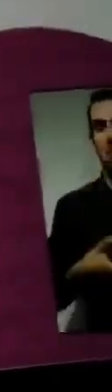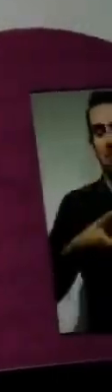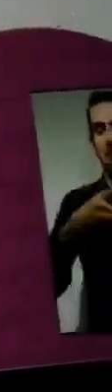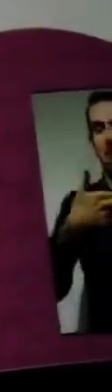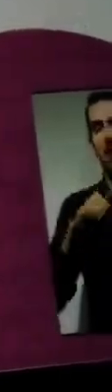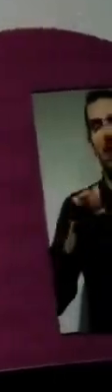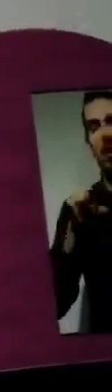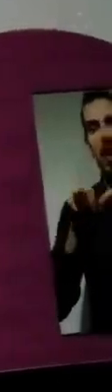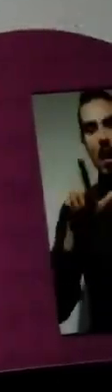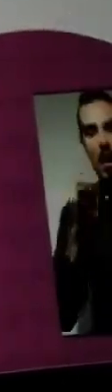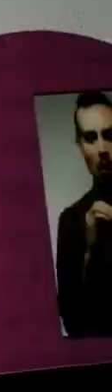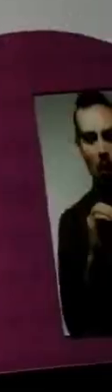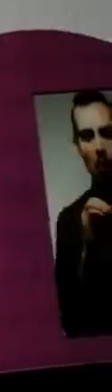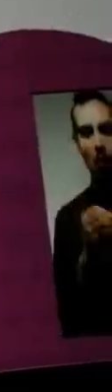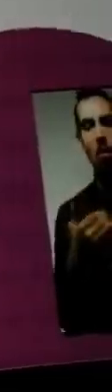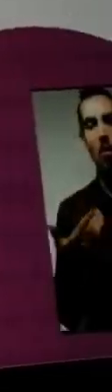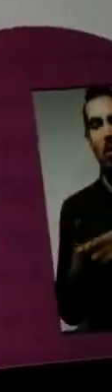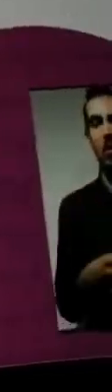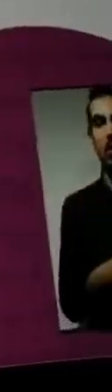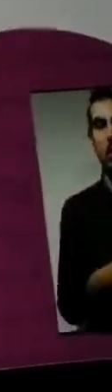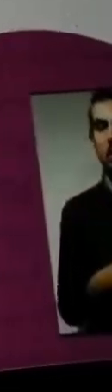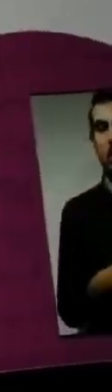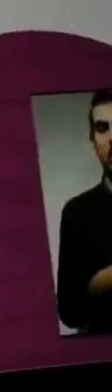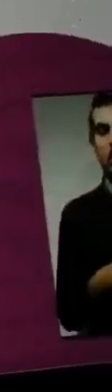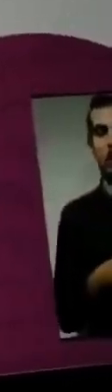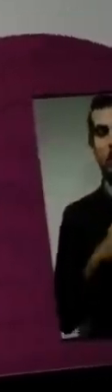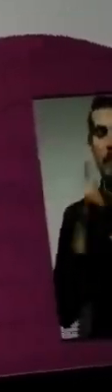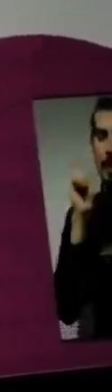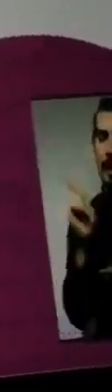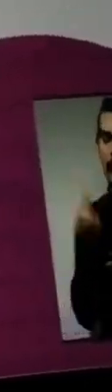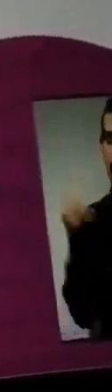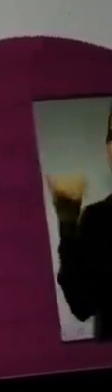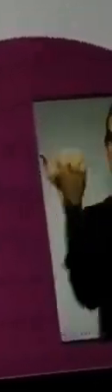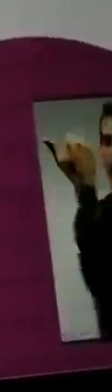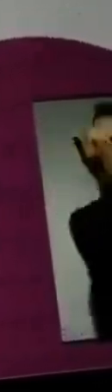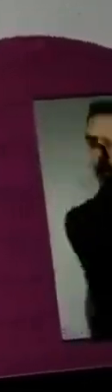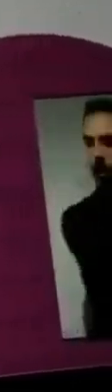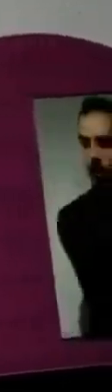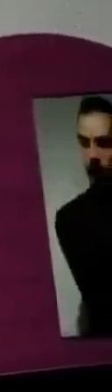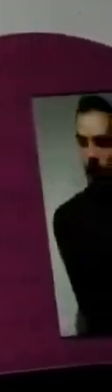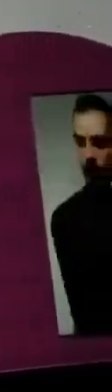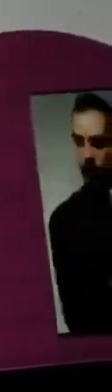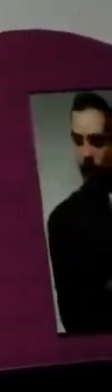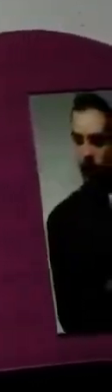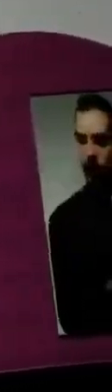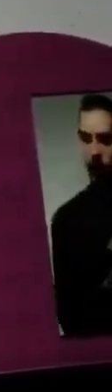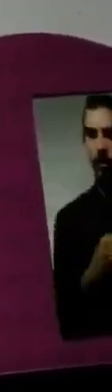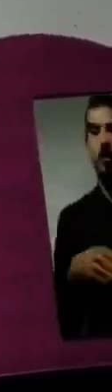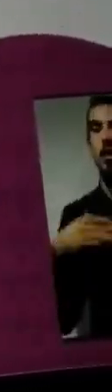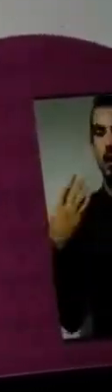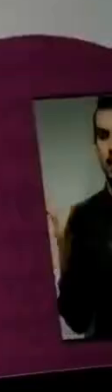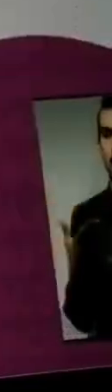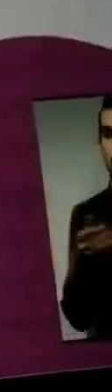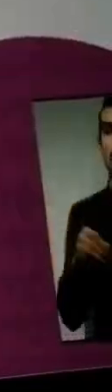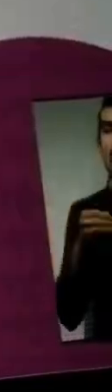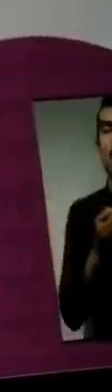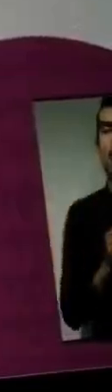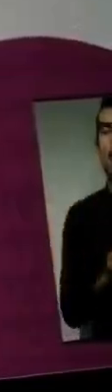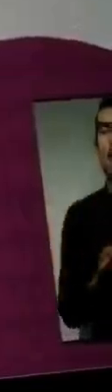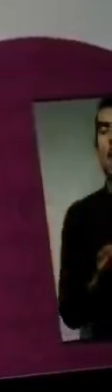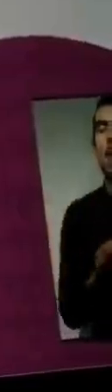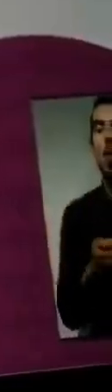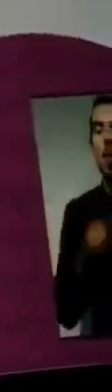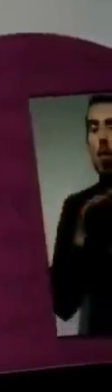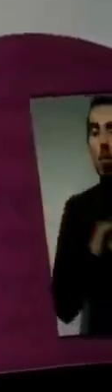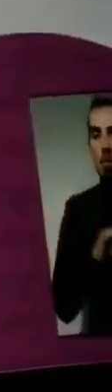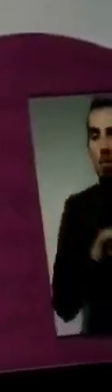Y pues bueno, aquí viene una lista más o menos de las principales avenidas atendidas que ya hasta se han